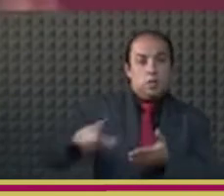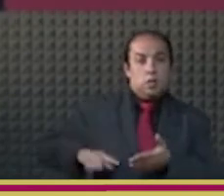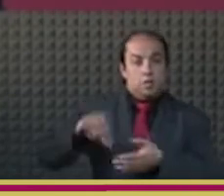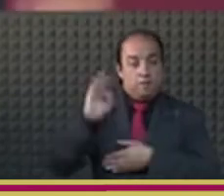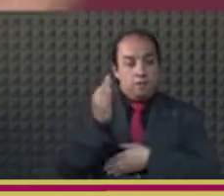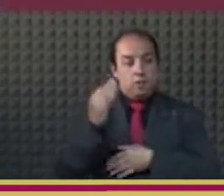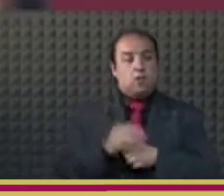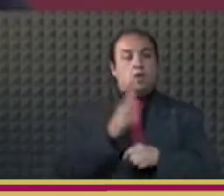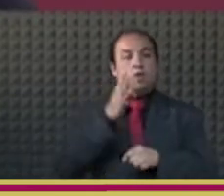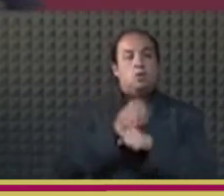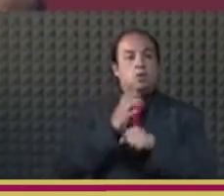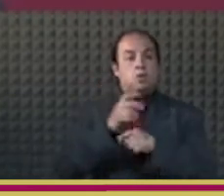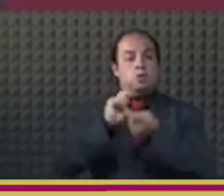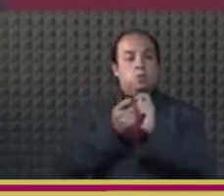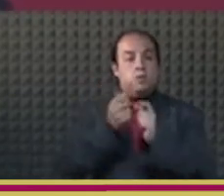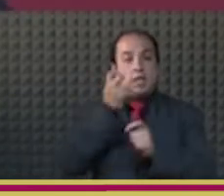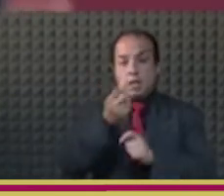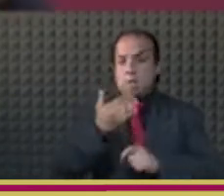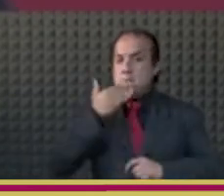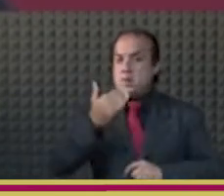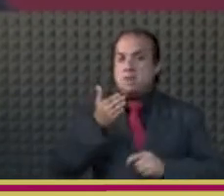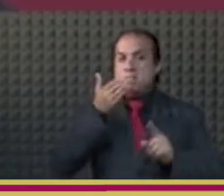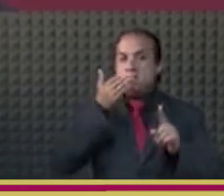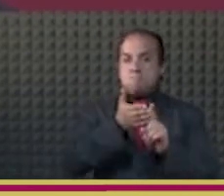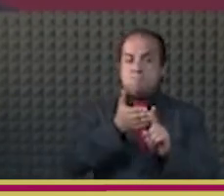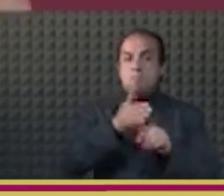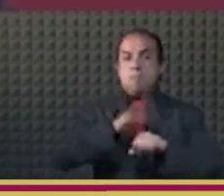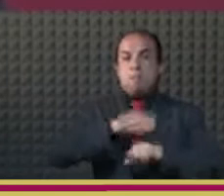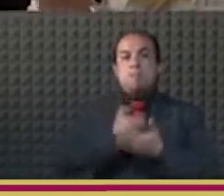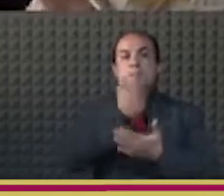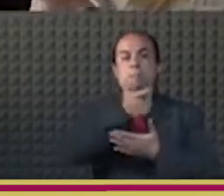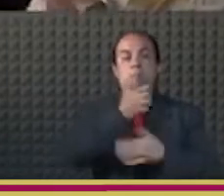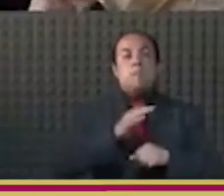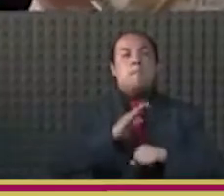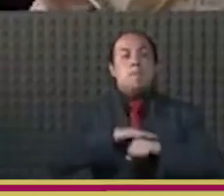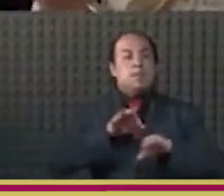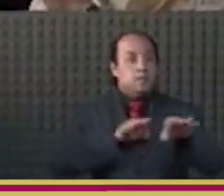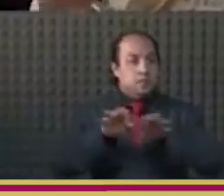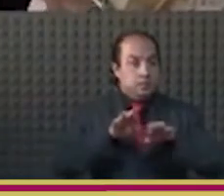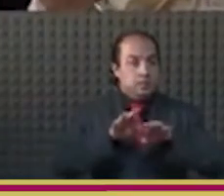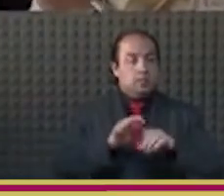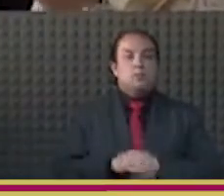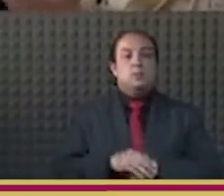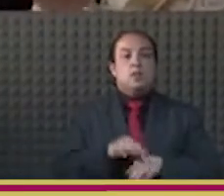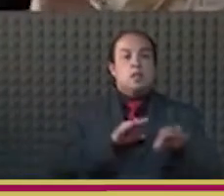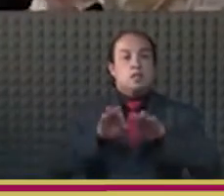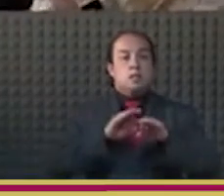cuarta transformación es el camino correcto. Más ingreso, más empleo, empleo socialmente protegido.